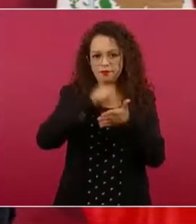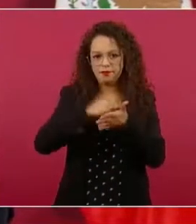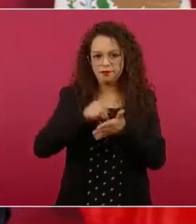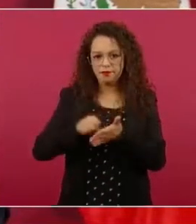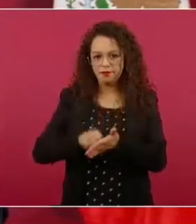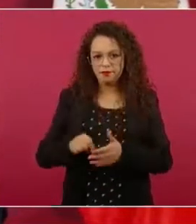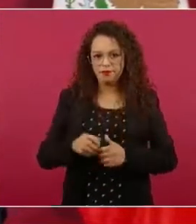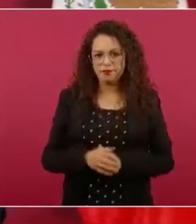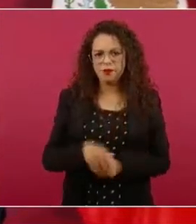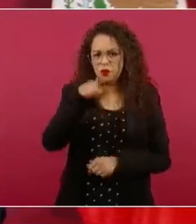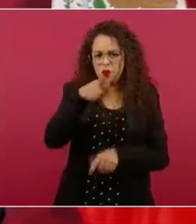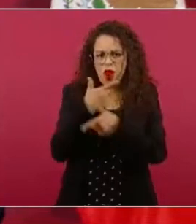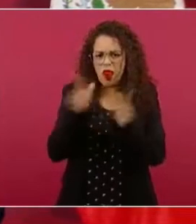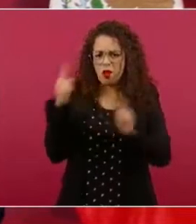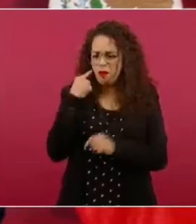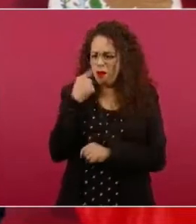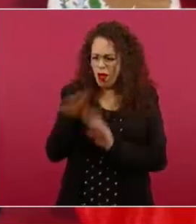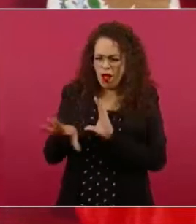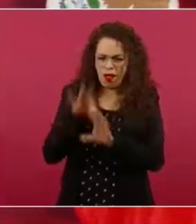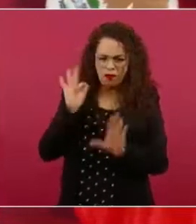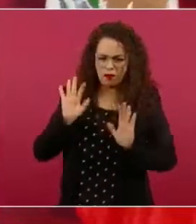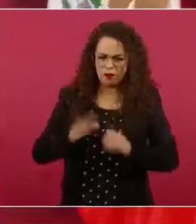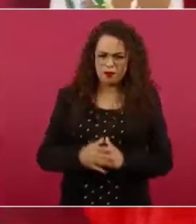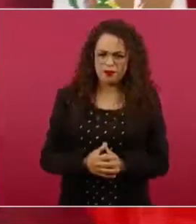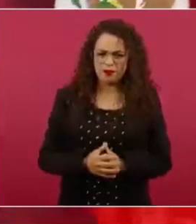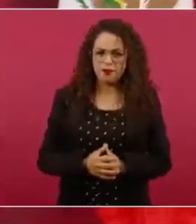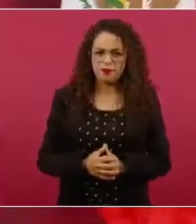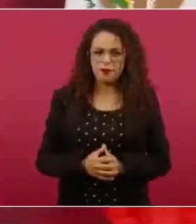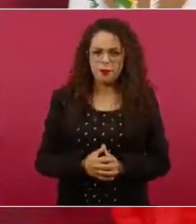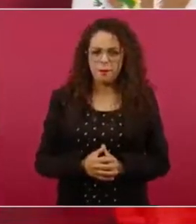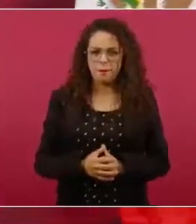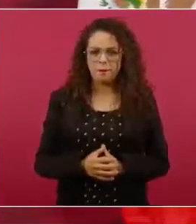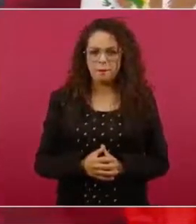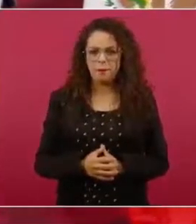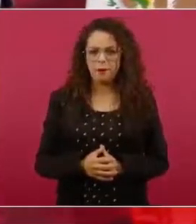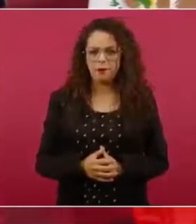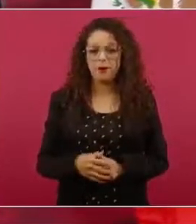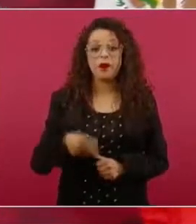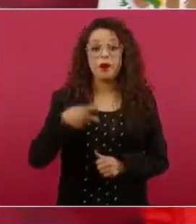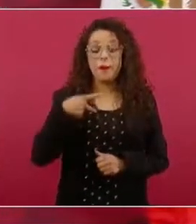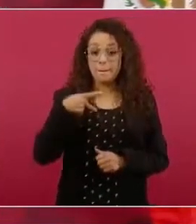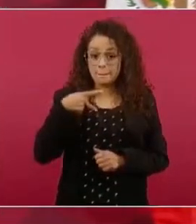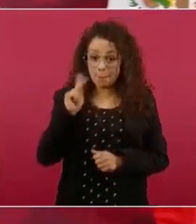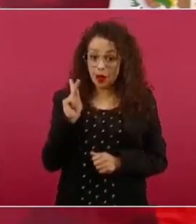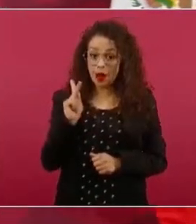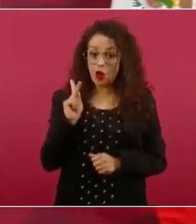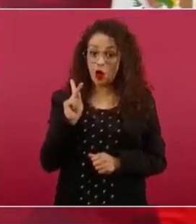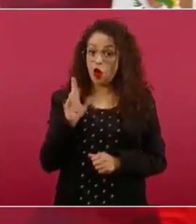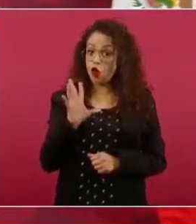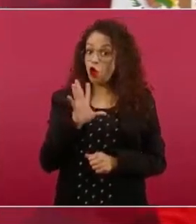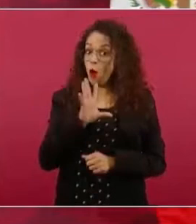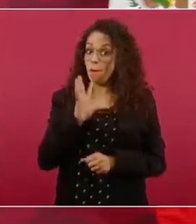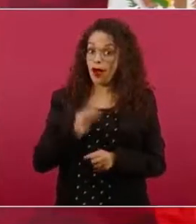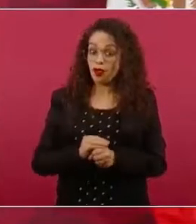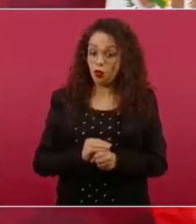Al azar, pero eso lo podemos hacer completo.